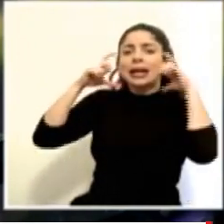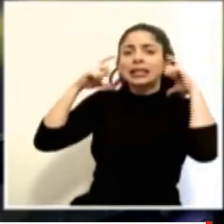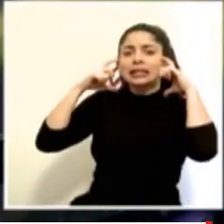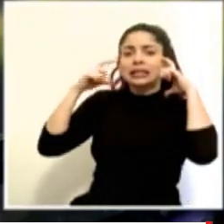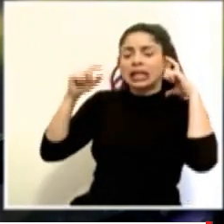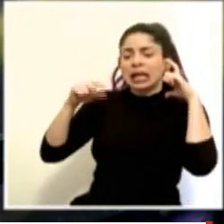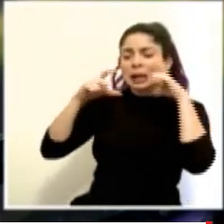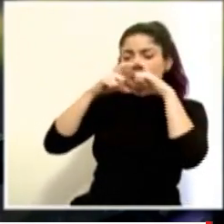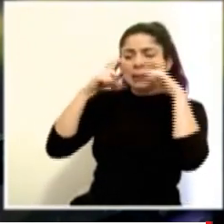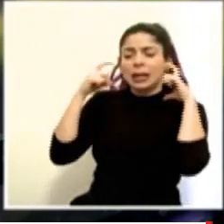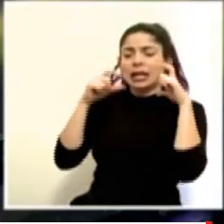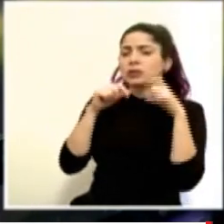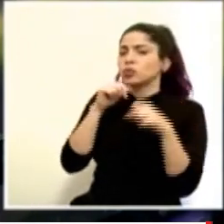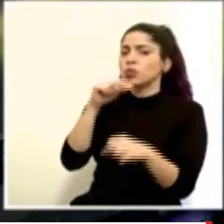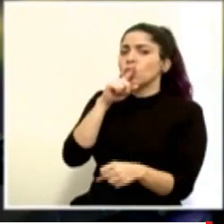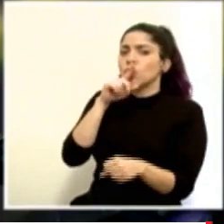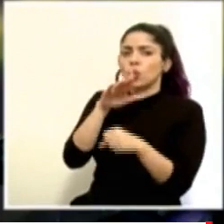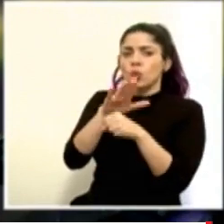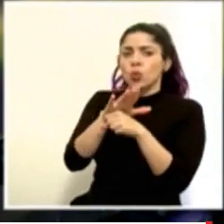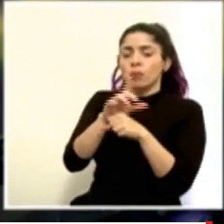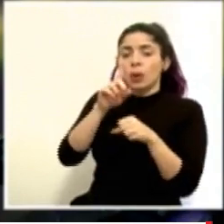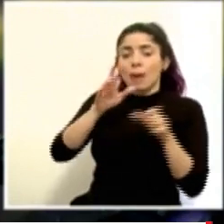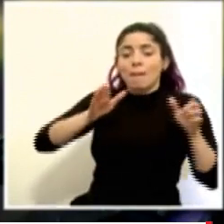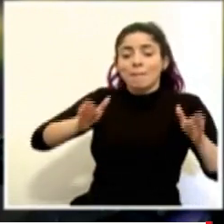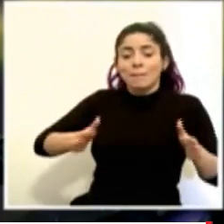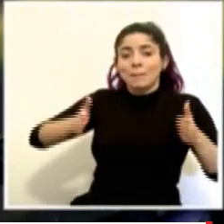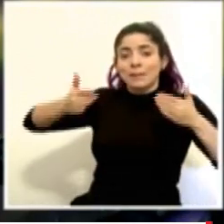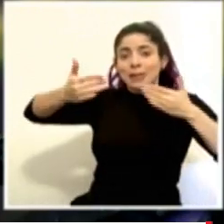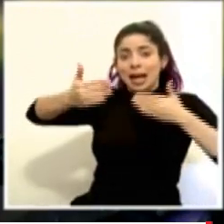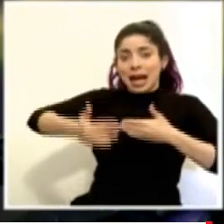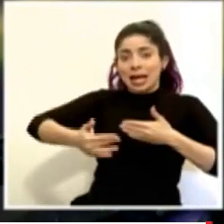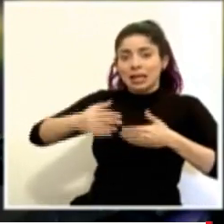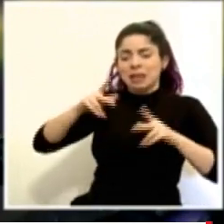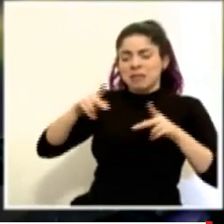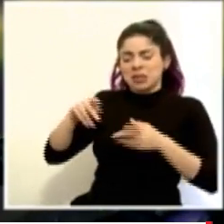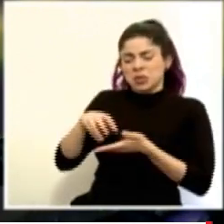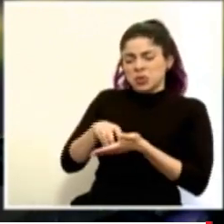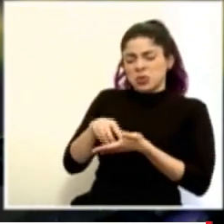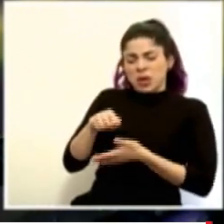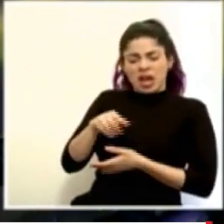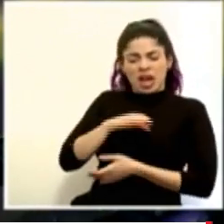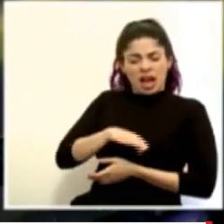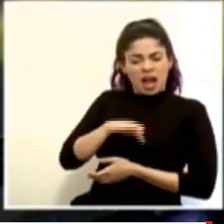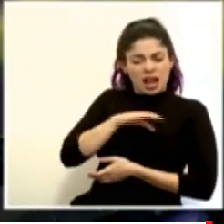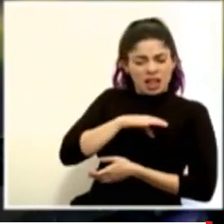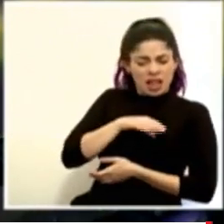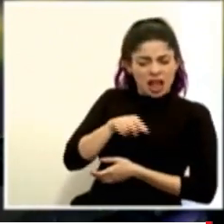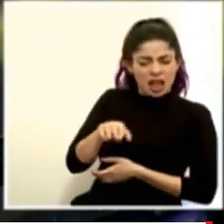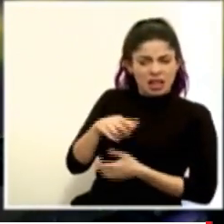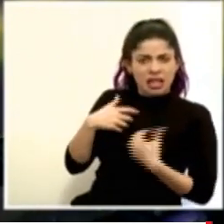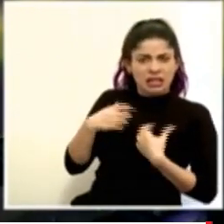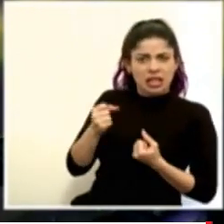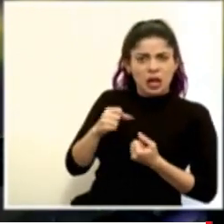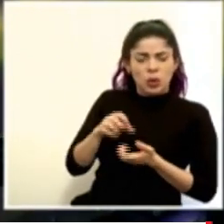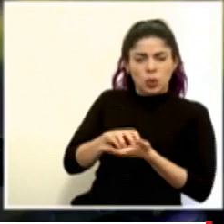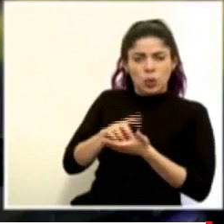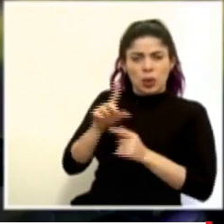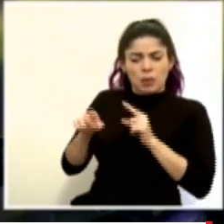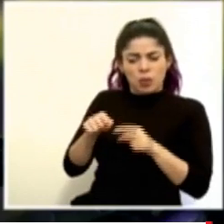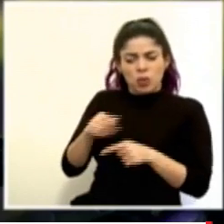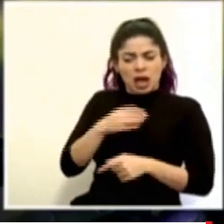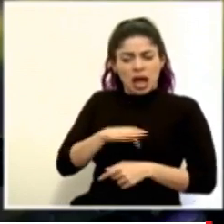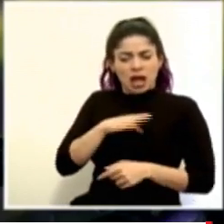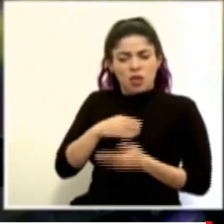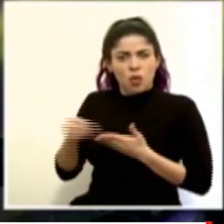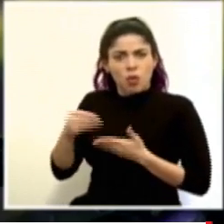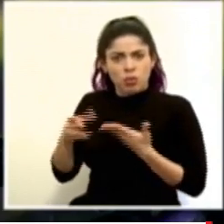están cumpliendo dentro de un lote que se cuestiona por la calidad en materia sanitaria.